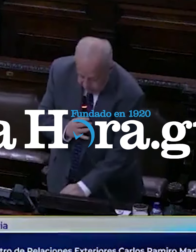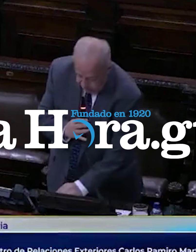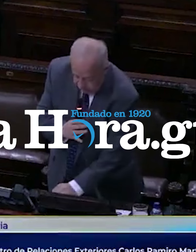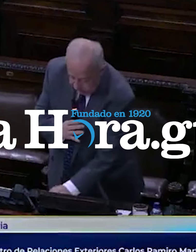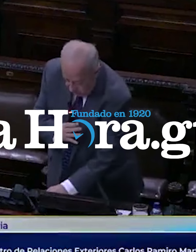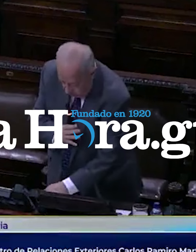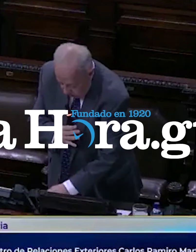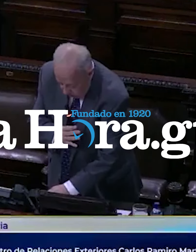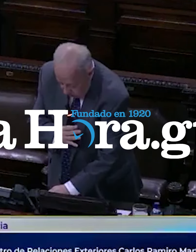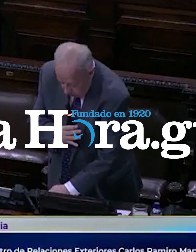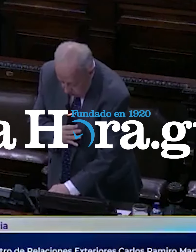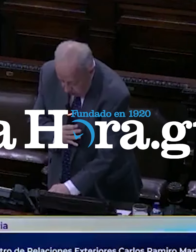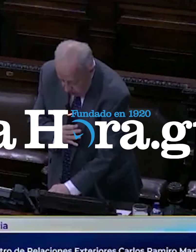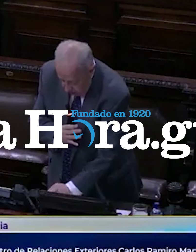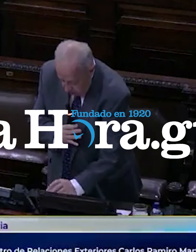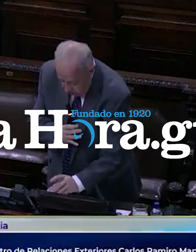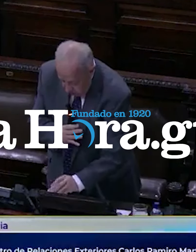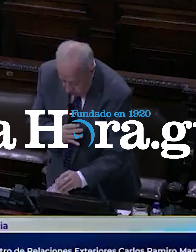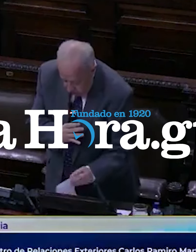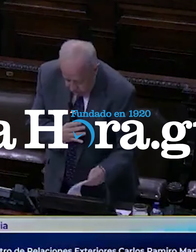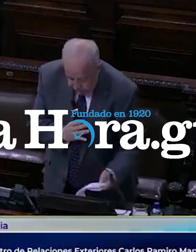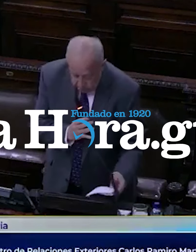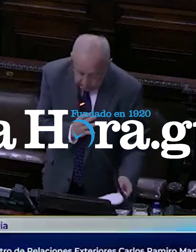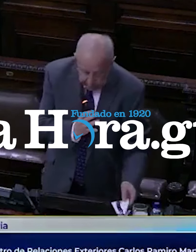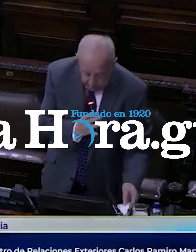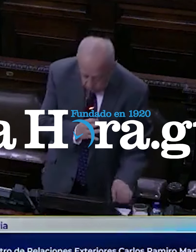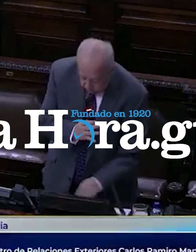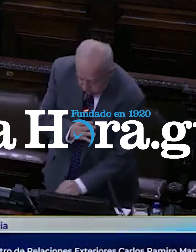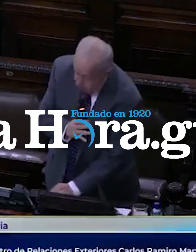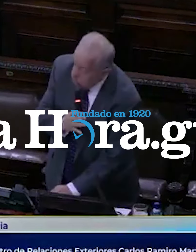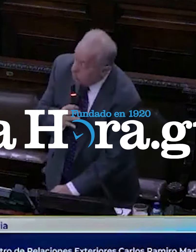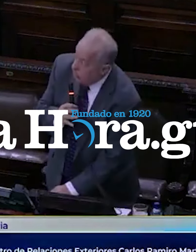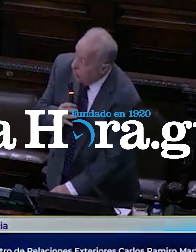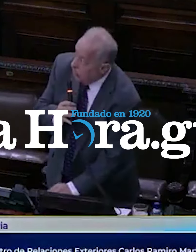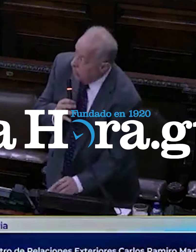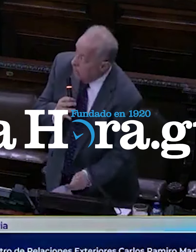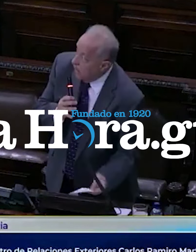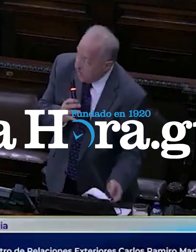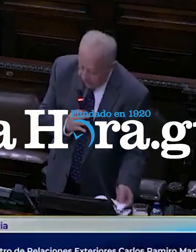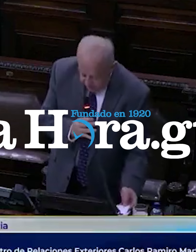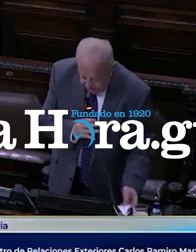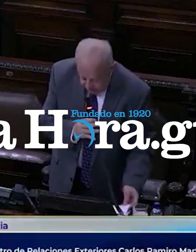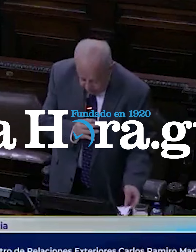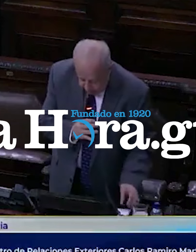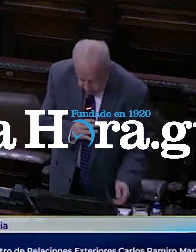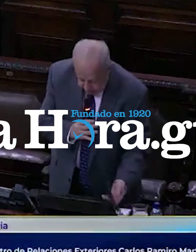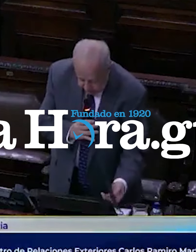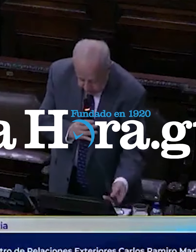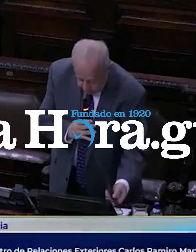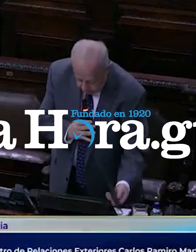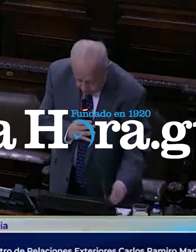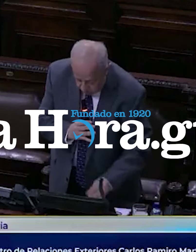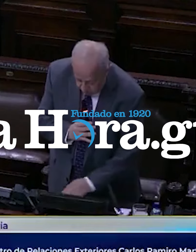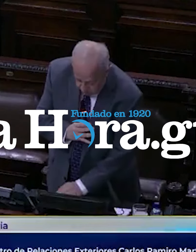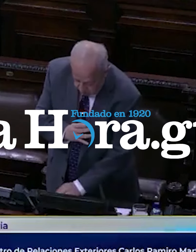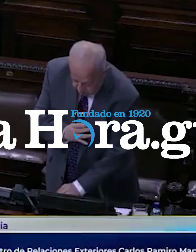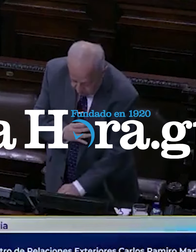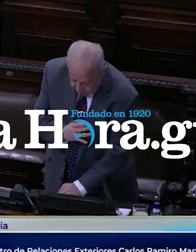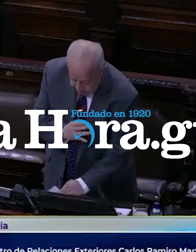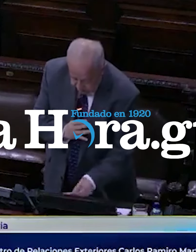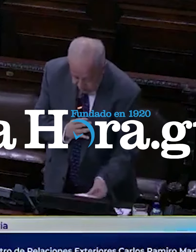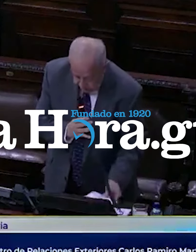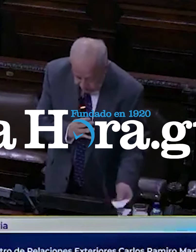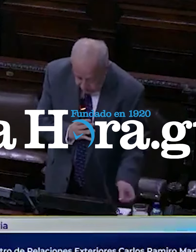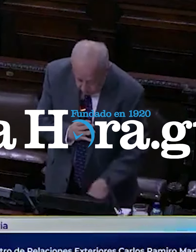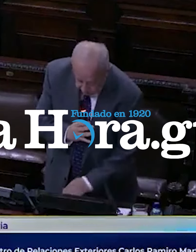21, el 7 de enero del 22 la emitió, en donde la Corte, no soy yo, quien califica la pertinencia o no